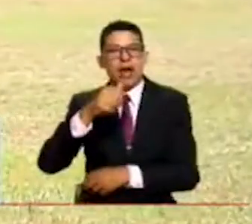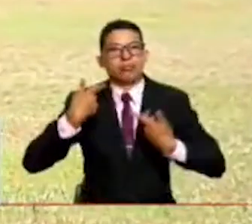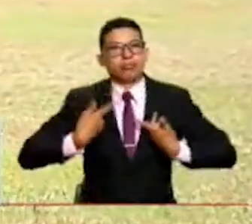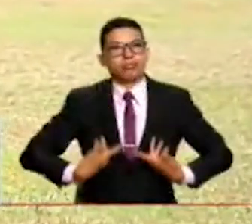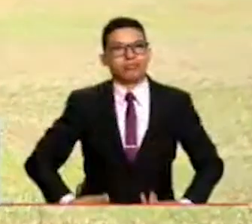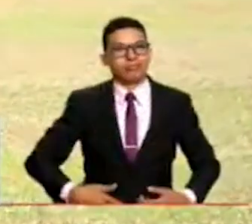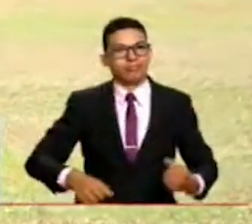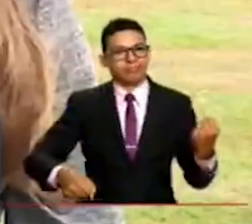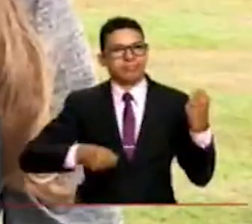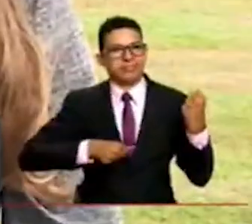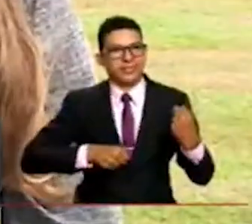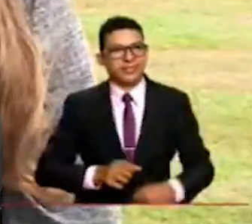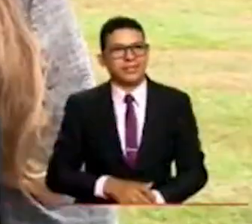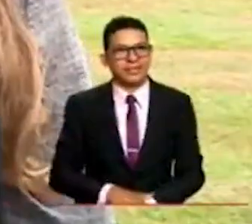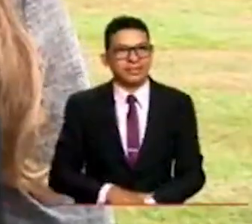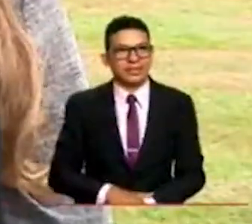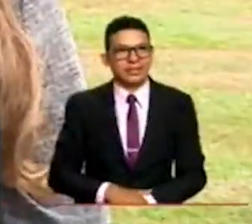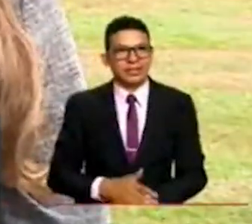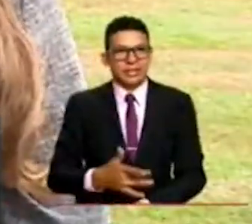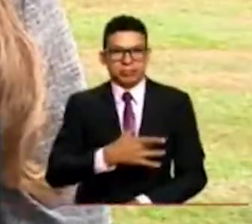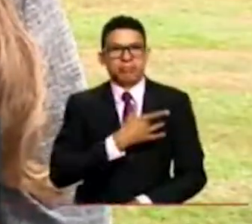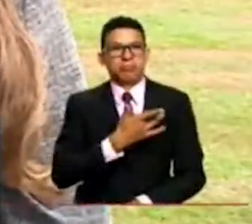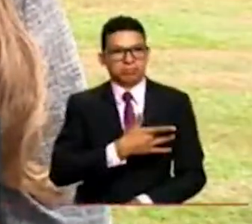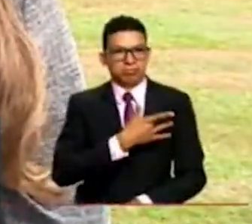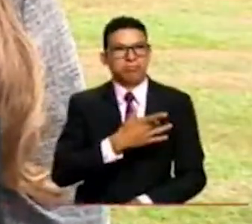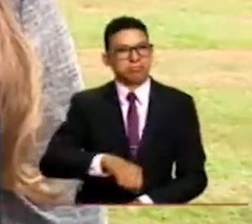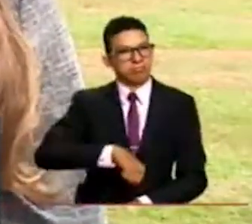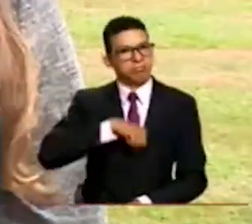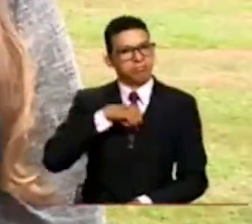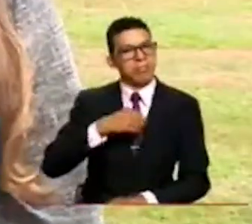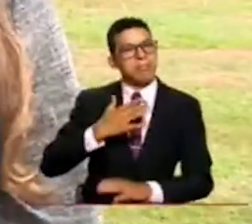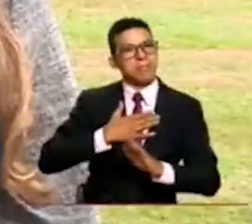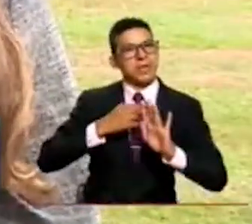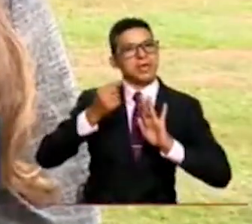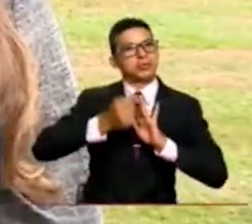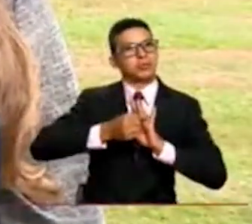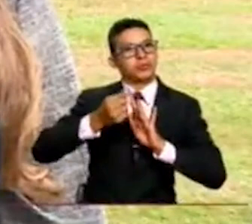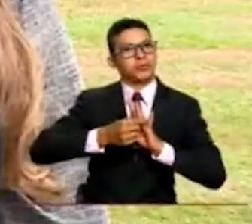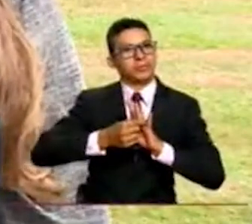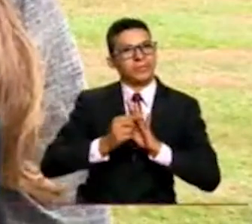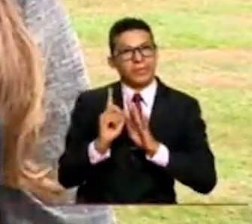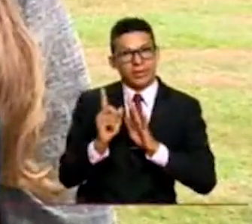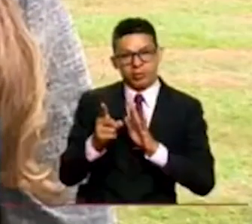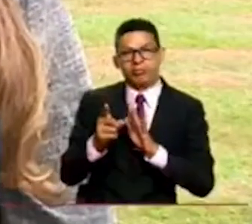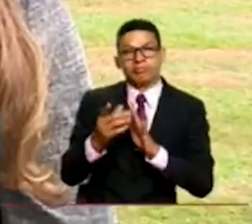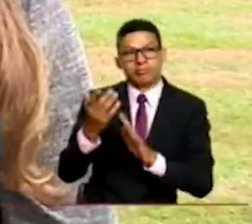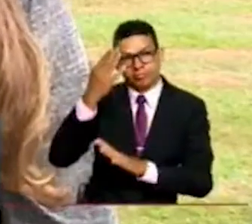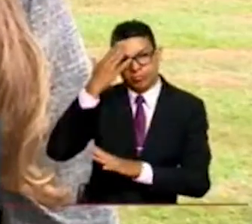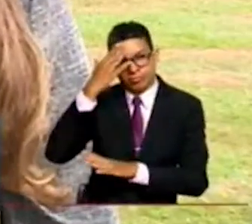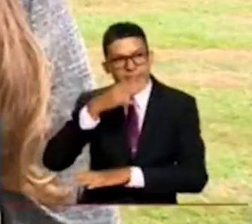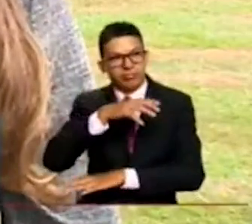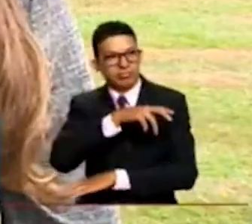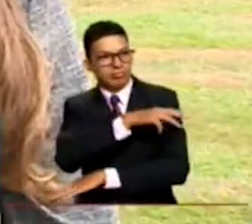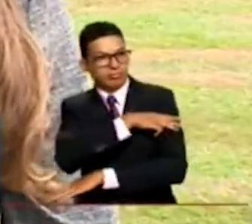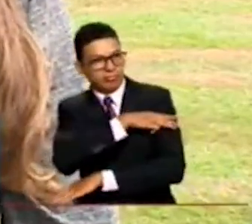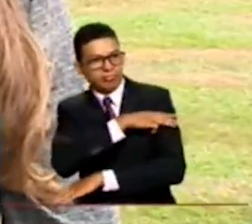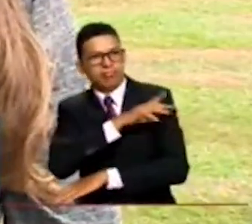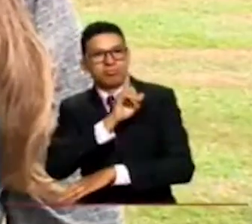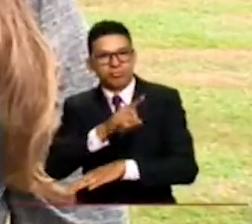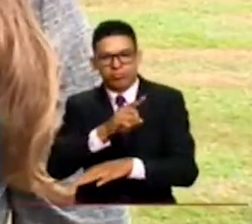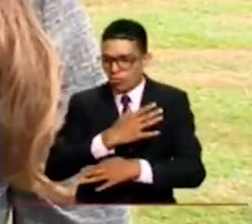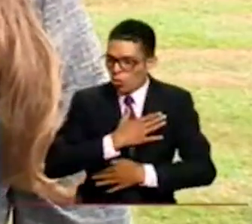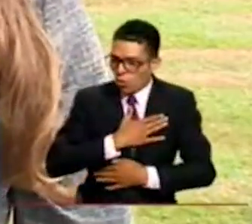vestido de camuflado. Me siento supremamente orgullosa de mi esposo porque sé que es un oficial abnegado que ama